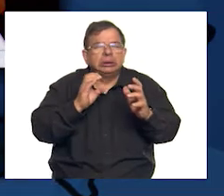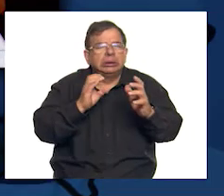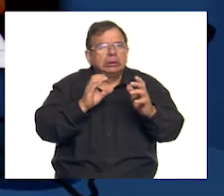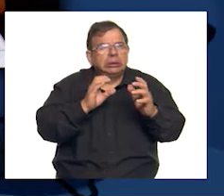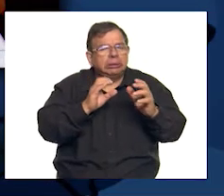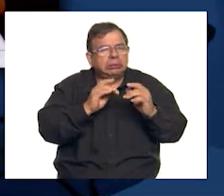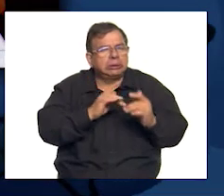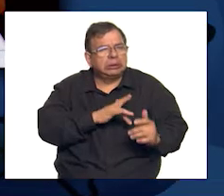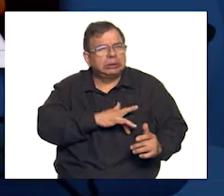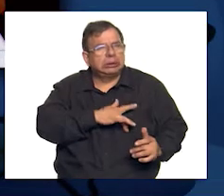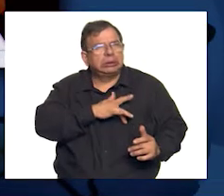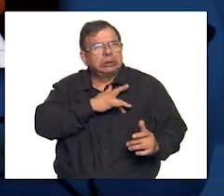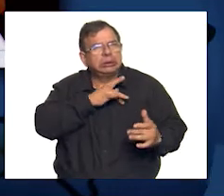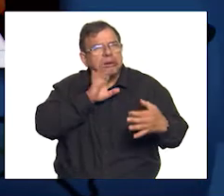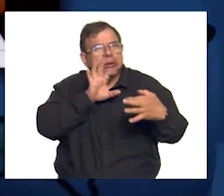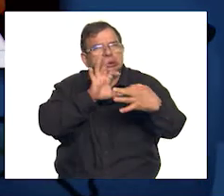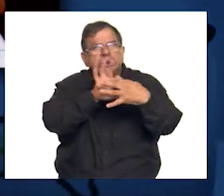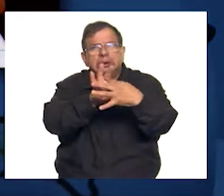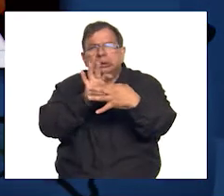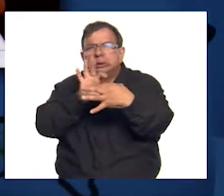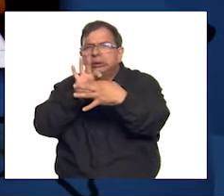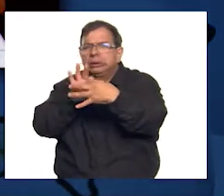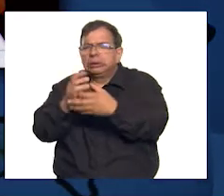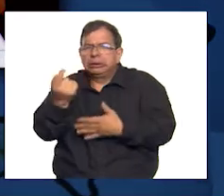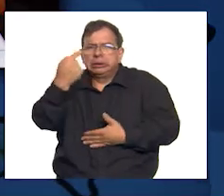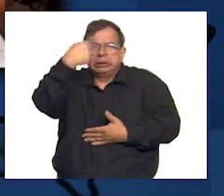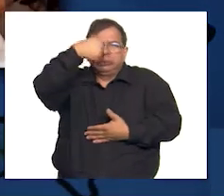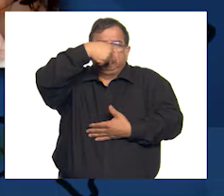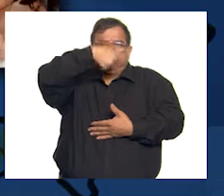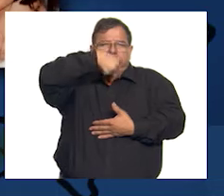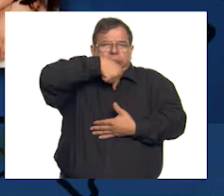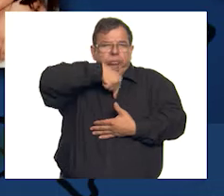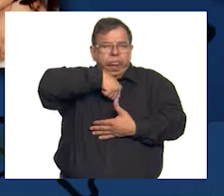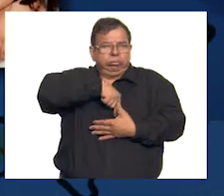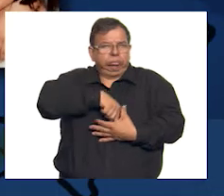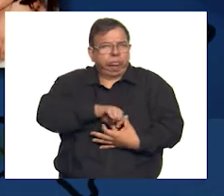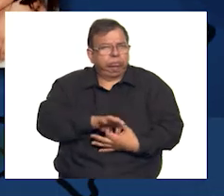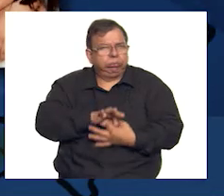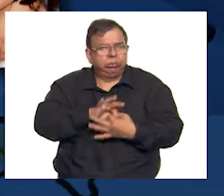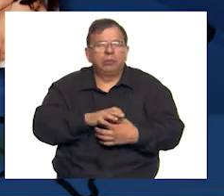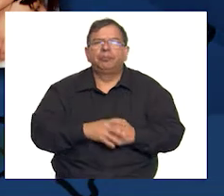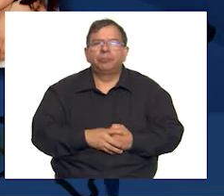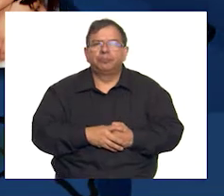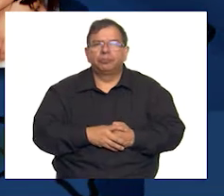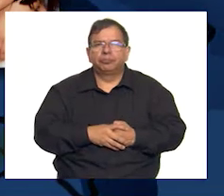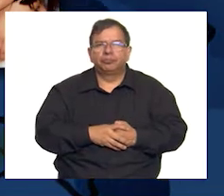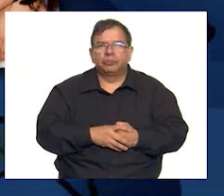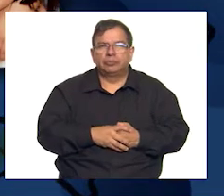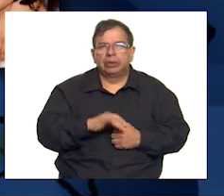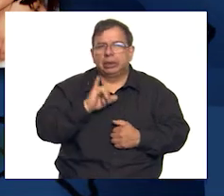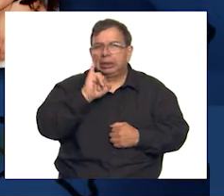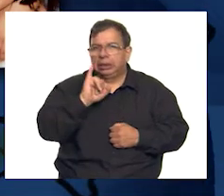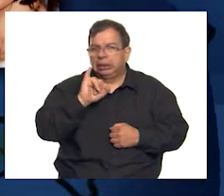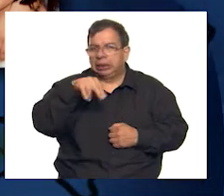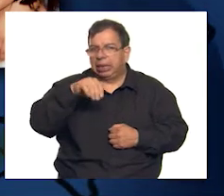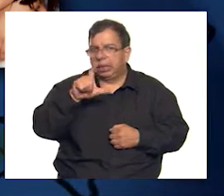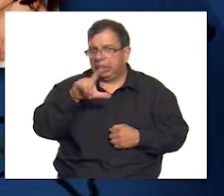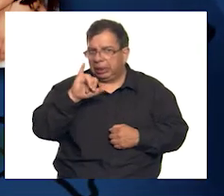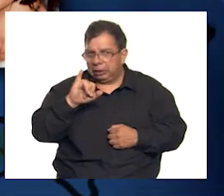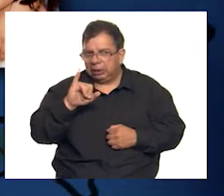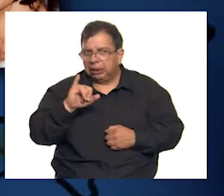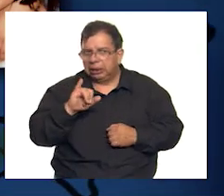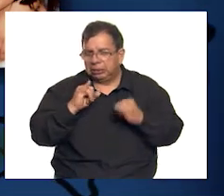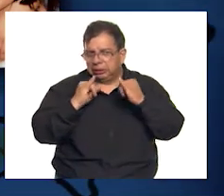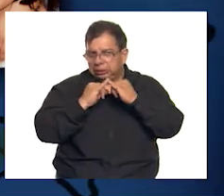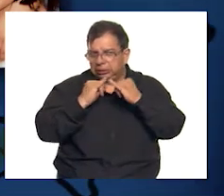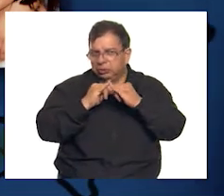el mundo. Forma parte de lo más enraizado en nosotros. El Instituto Nacional de Lenguas Indígenas, INALI, tiene la